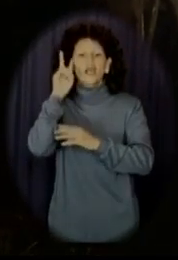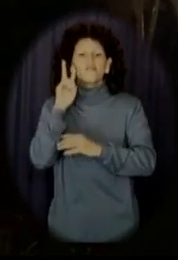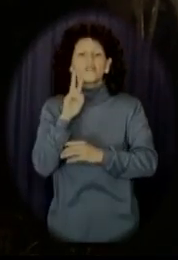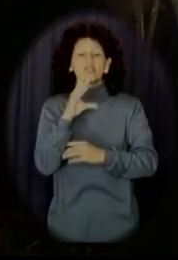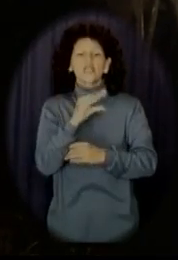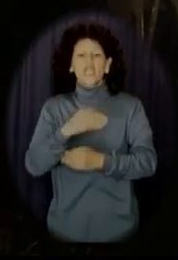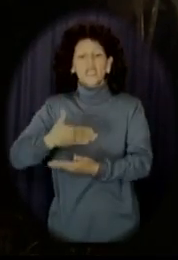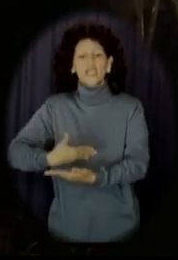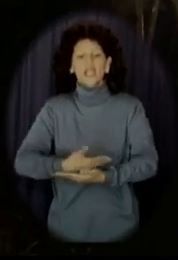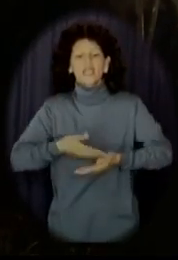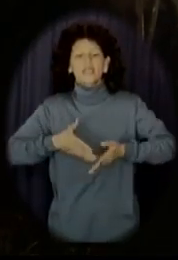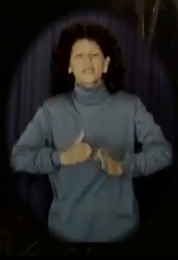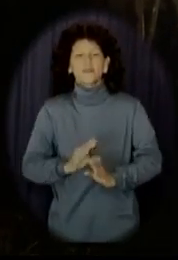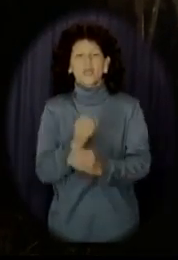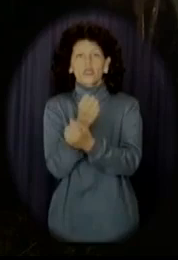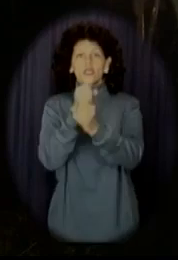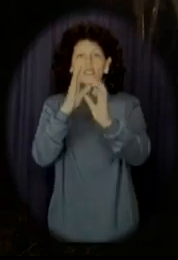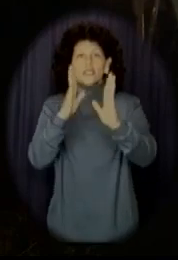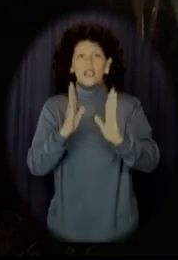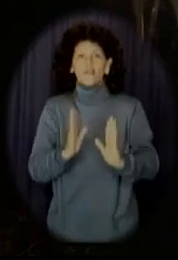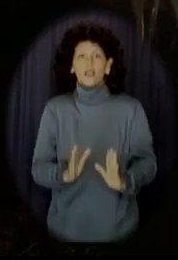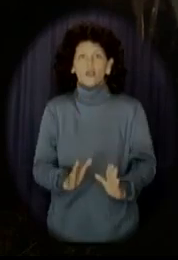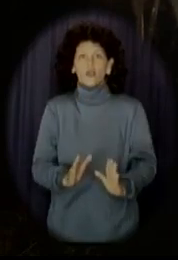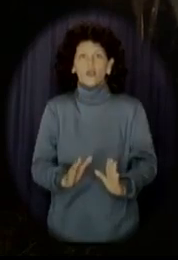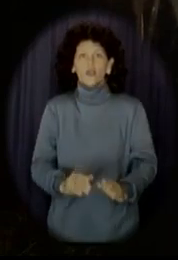Madre Virgen y el nacimiento del Salvador.